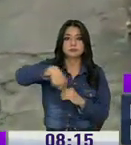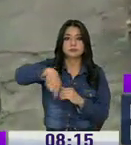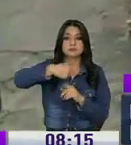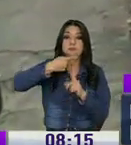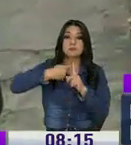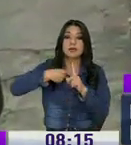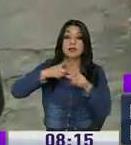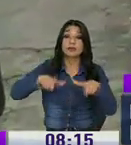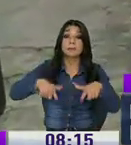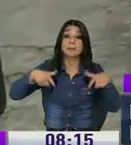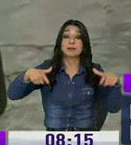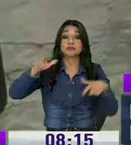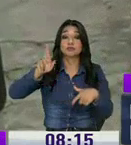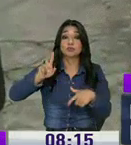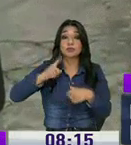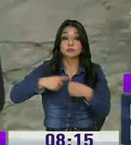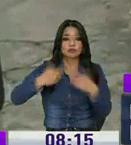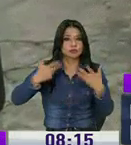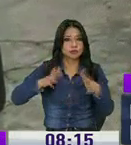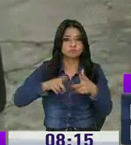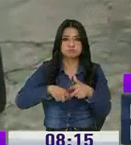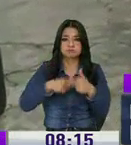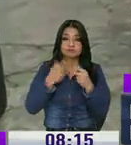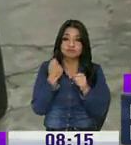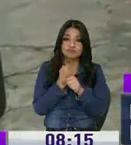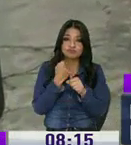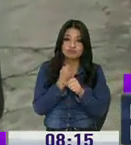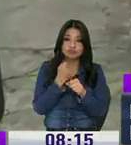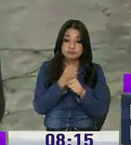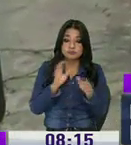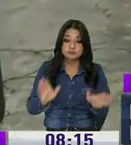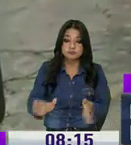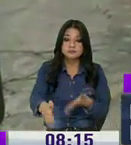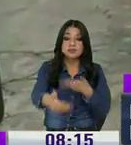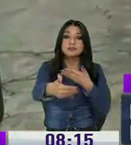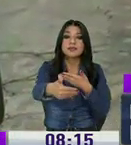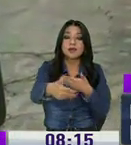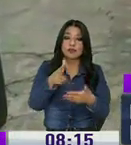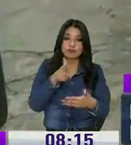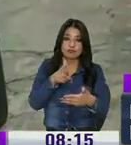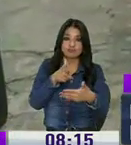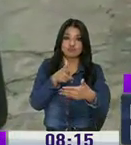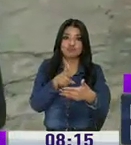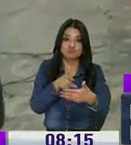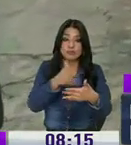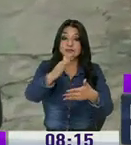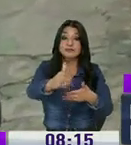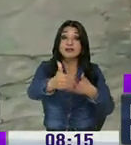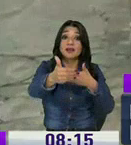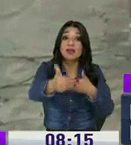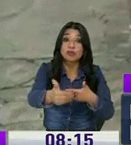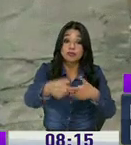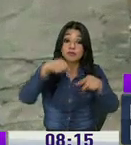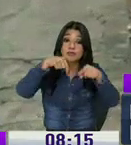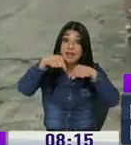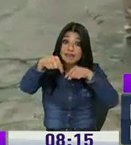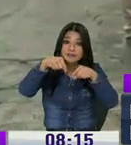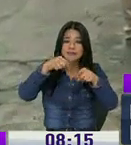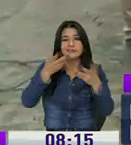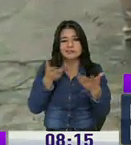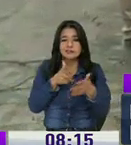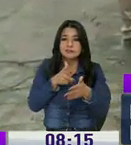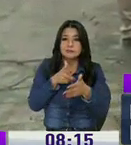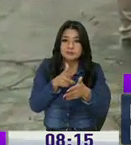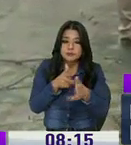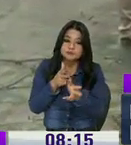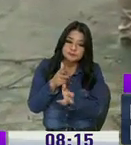mercado mayorista. Se comienza un tramo a hacer los trabajos de repavimentación, esto va a dificultar el tráfico vehicular. Y en lo que